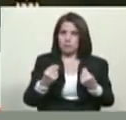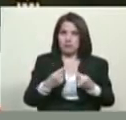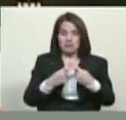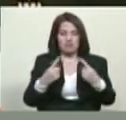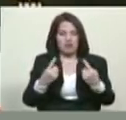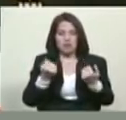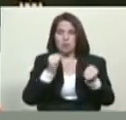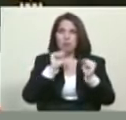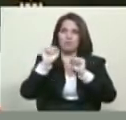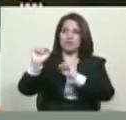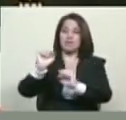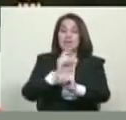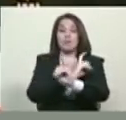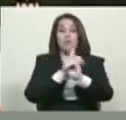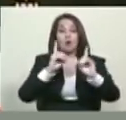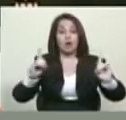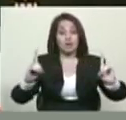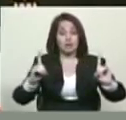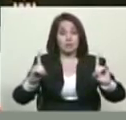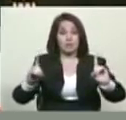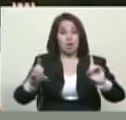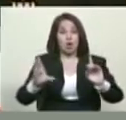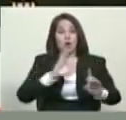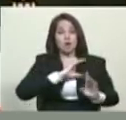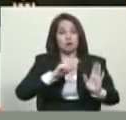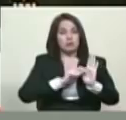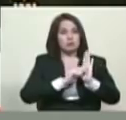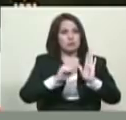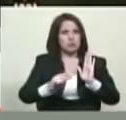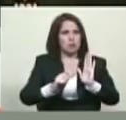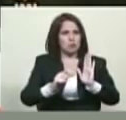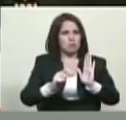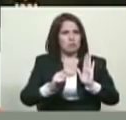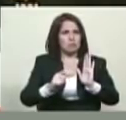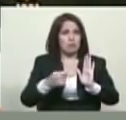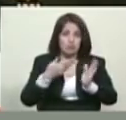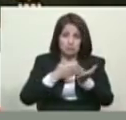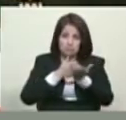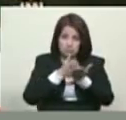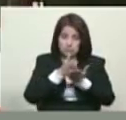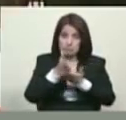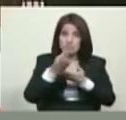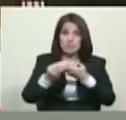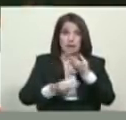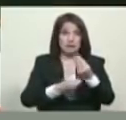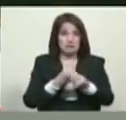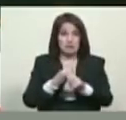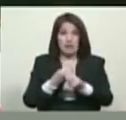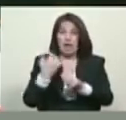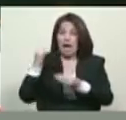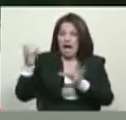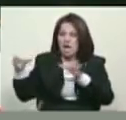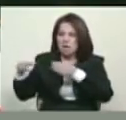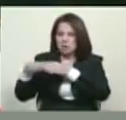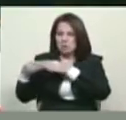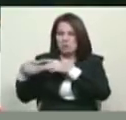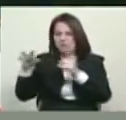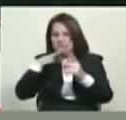defender democráticamente, con la unidad, nuestras revoluciones. A eso llegamos. Habrán conspiraciones.